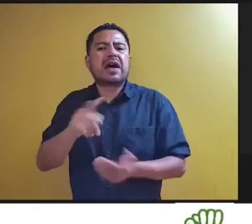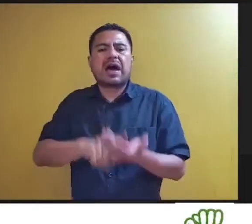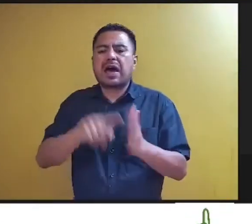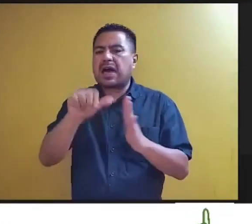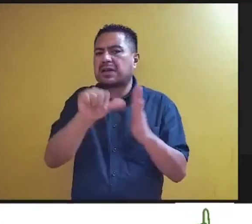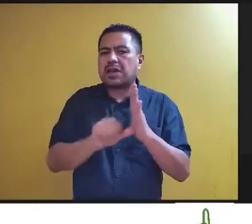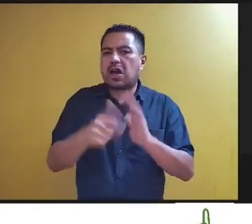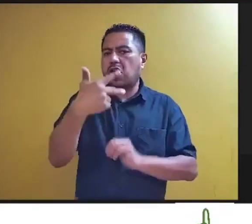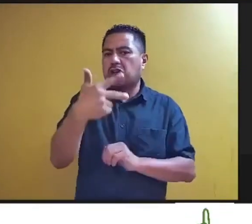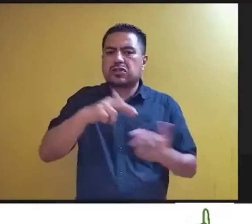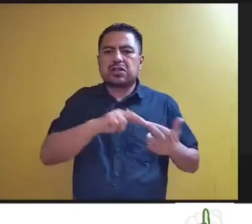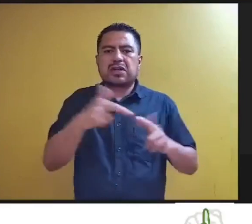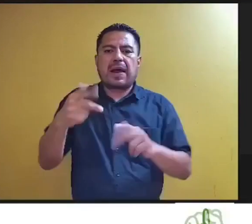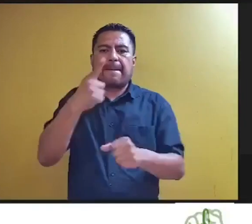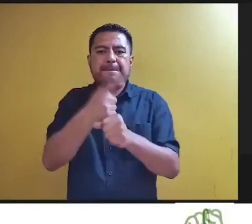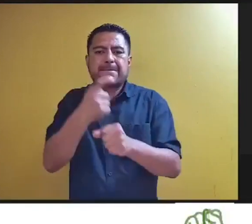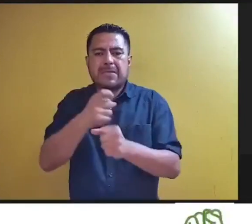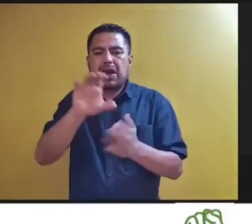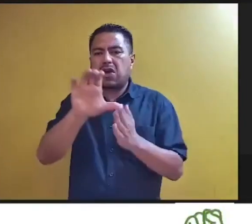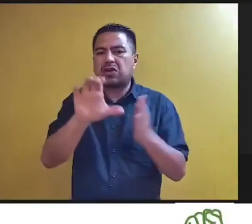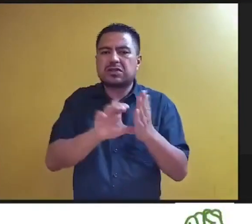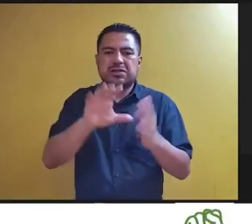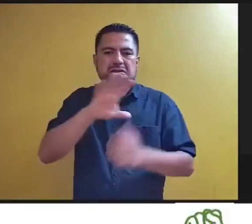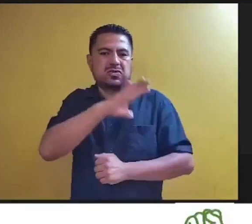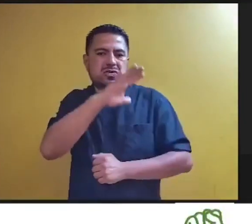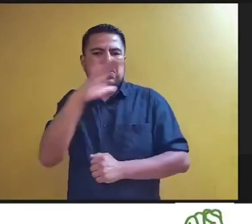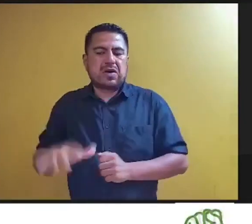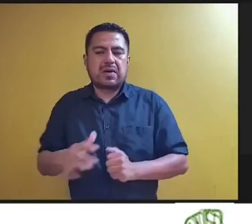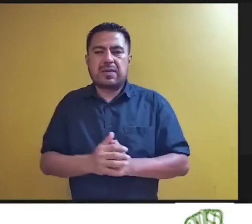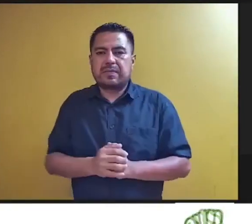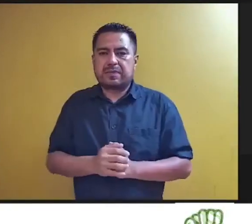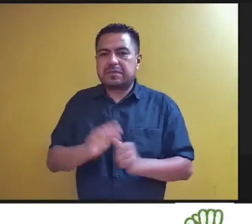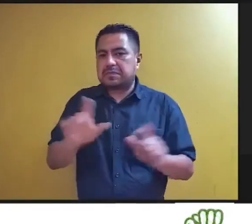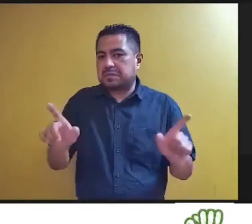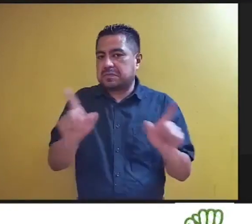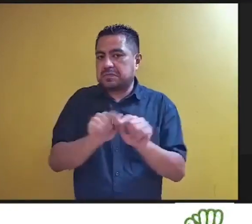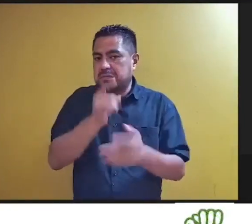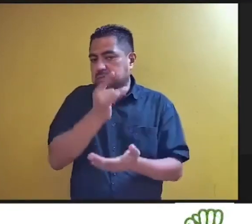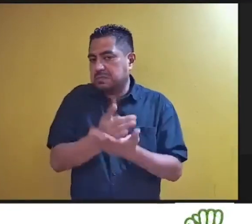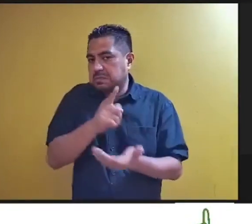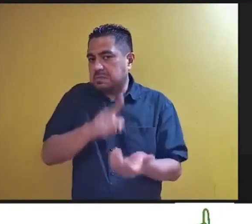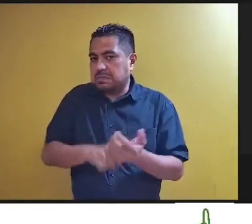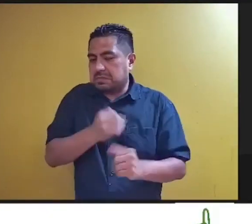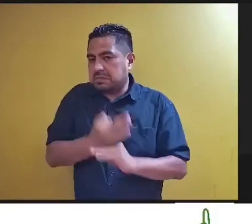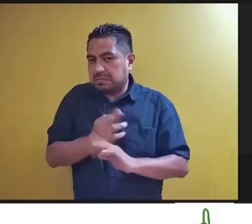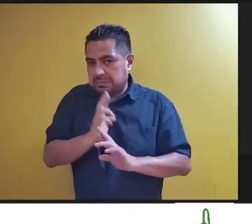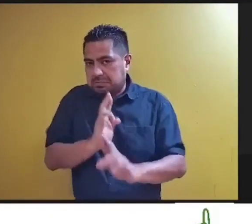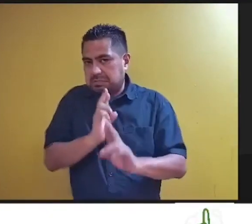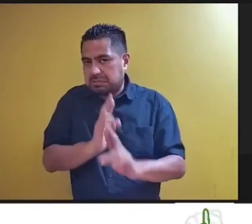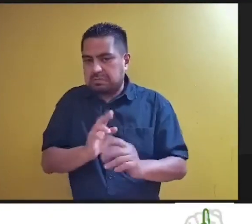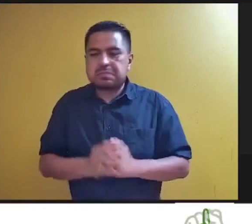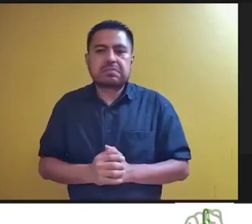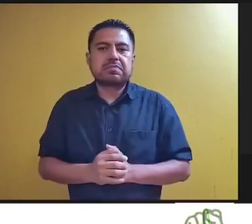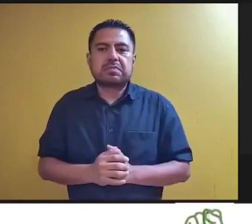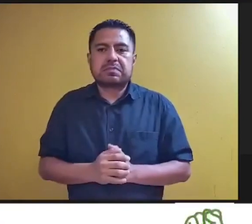artículo 8 en relación al primero de la Constitución General. Es la cuenta, magistrada presidenta, magistradas, magistrado.